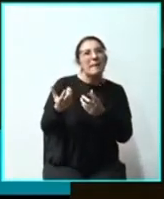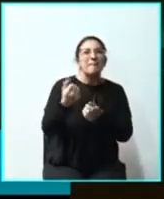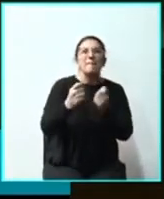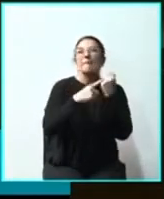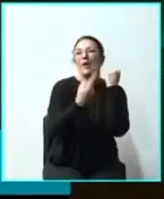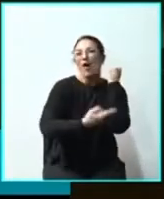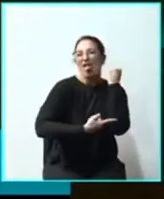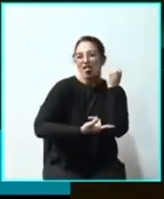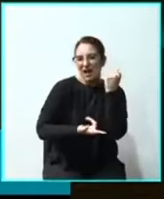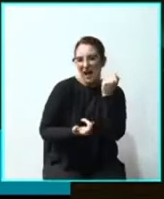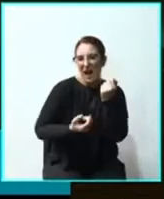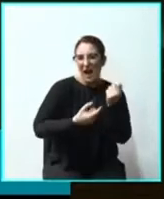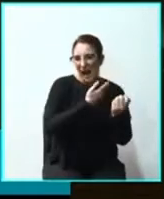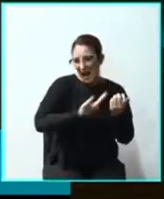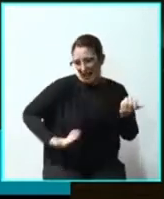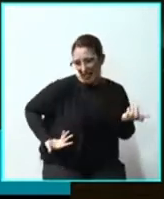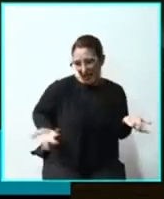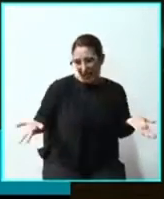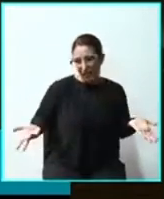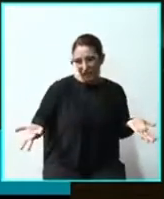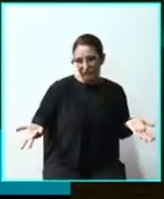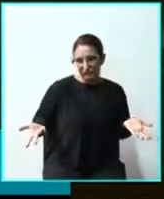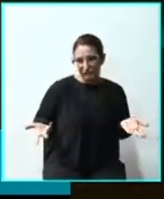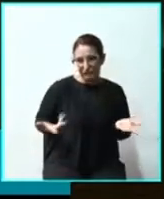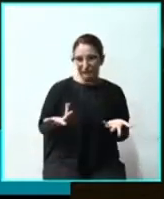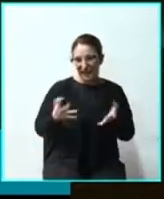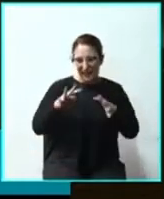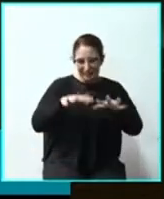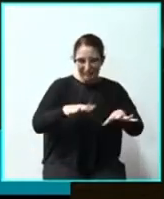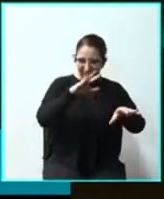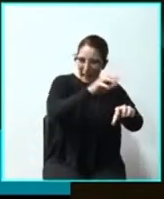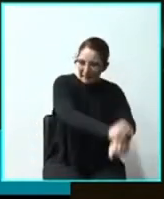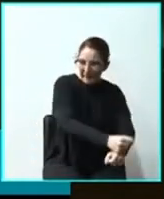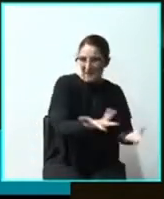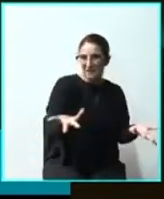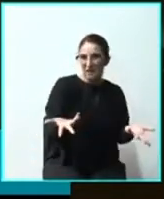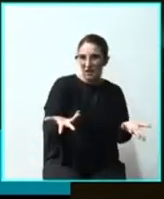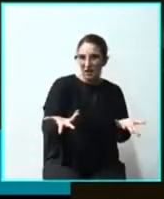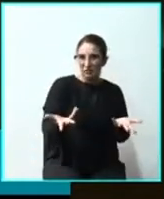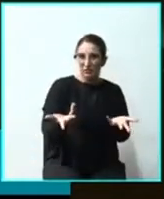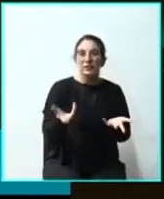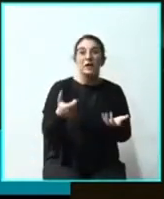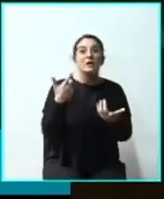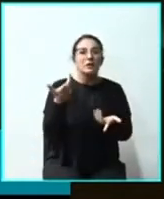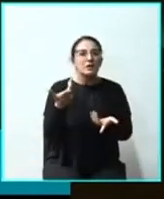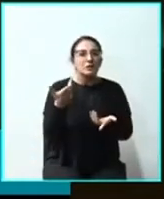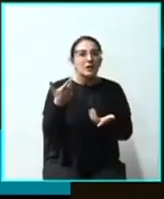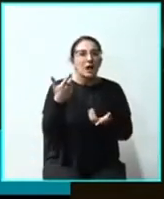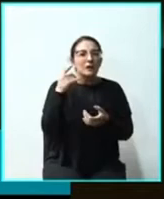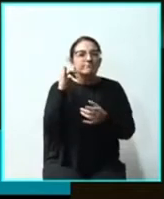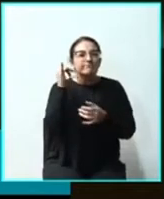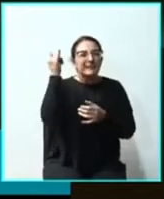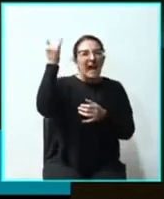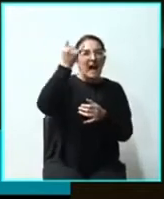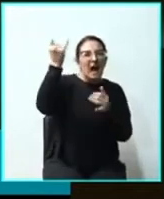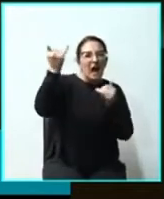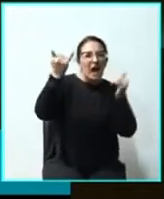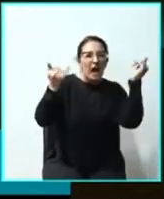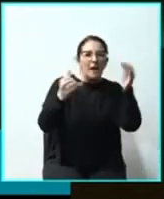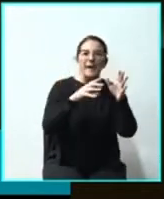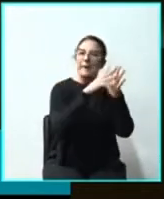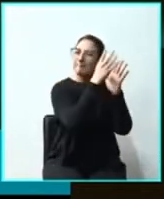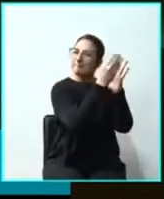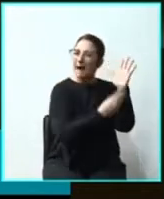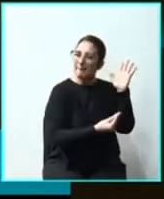y su aparato represivo. La misma violencia que engendran la persiguen con cámaras, sistemas de vigilancia y mapas del delito.